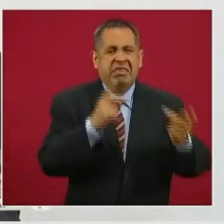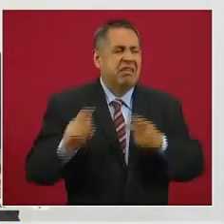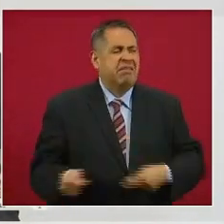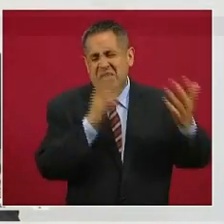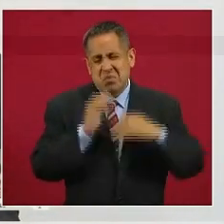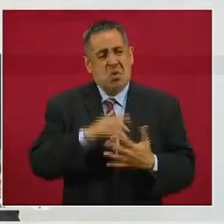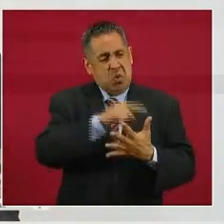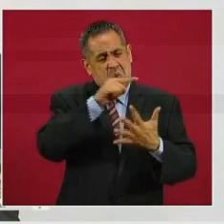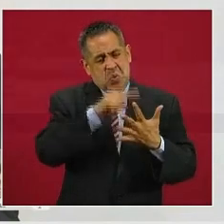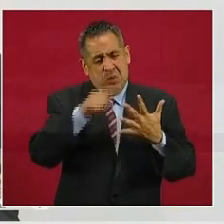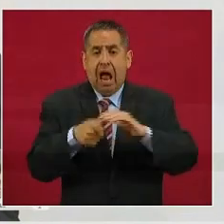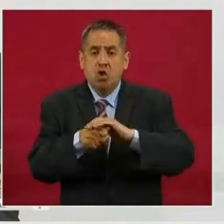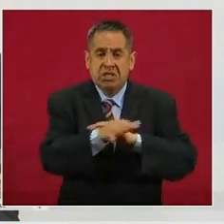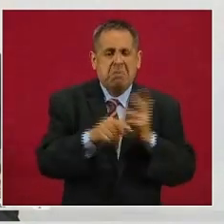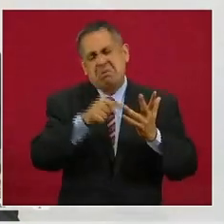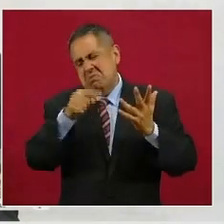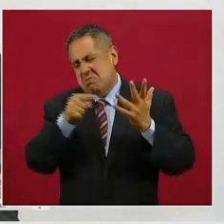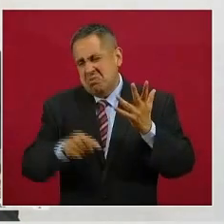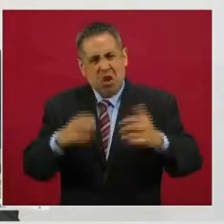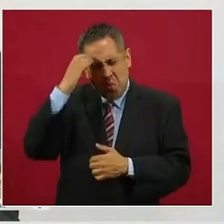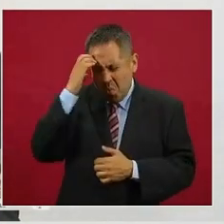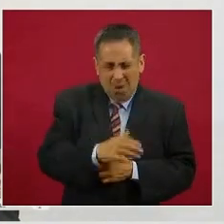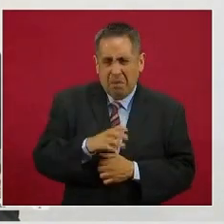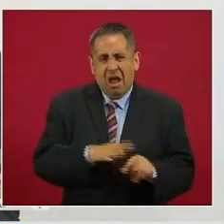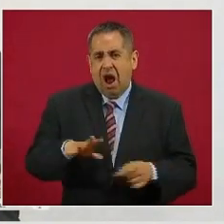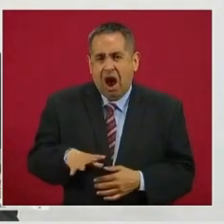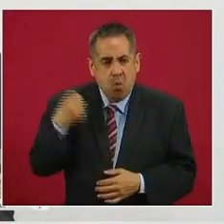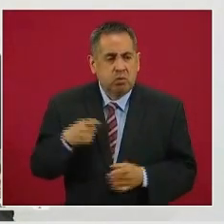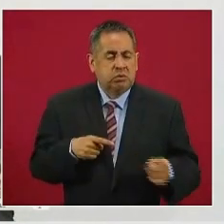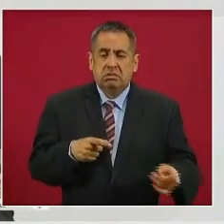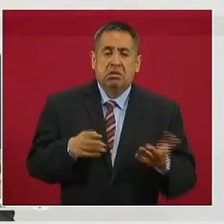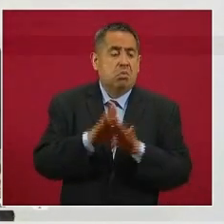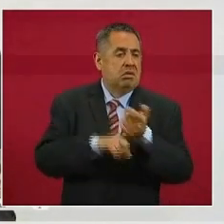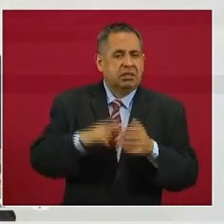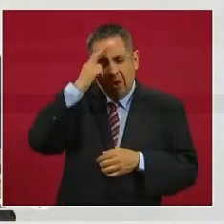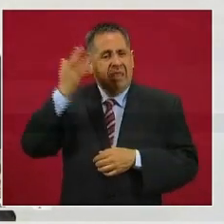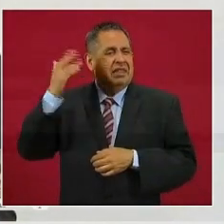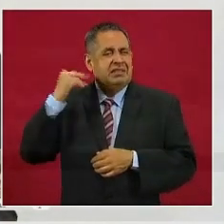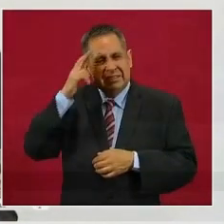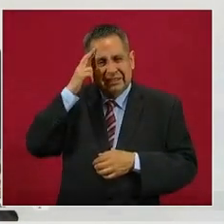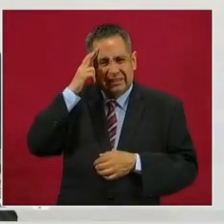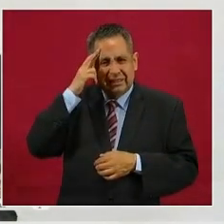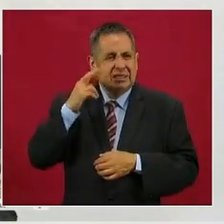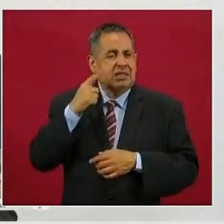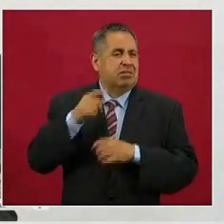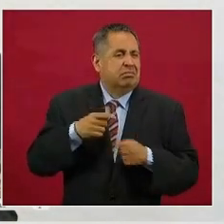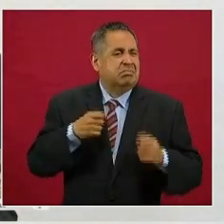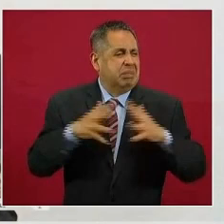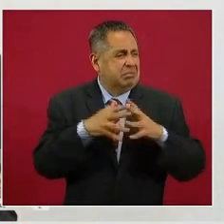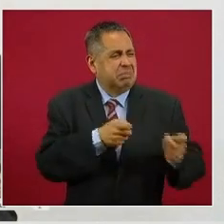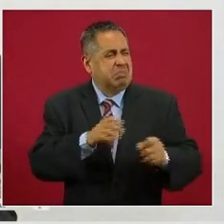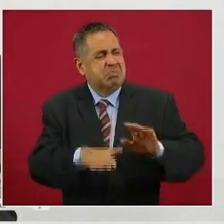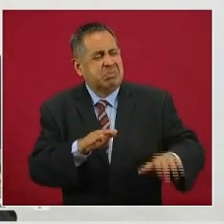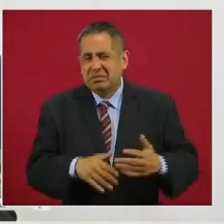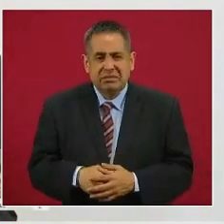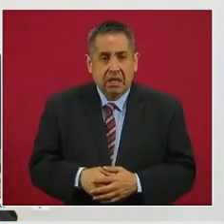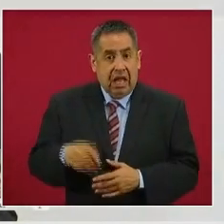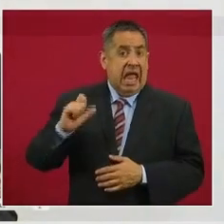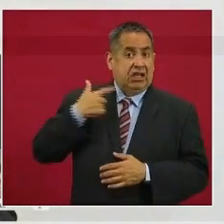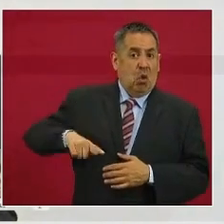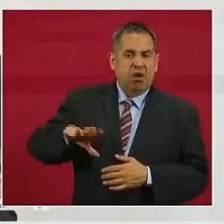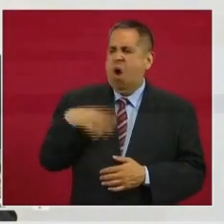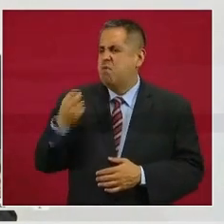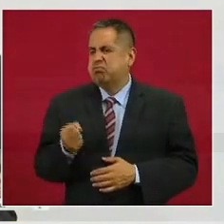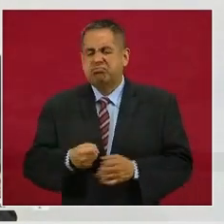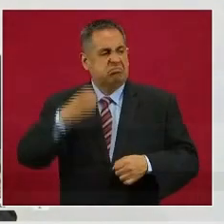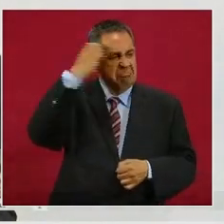Este caso fue uno de tantos que se cometieron, sin duda el más cruel, el más abusivo, solamente comparable con la matanza nacional que sufrimos por más de una década. Volviendo al abuso infame del poder, y